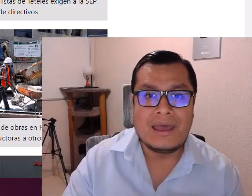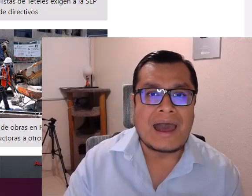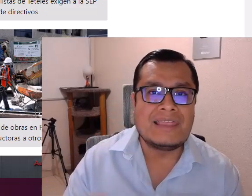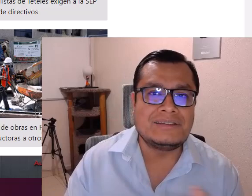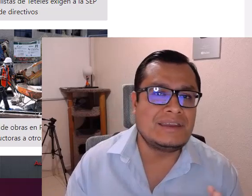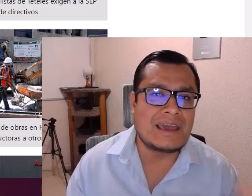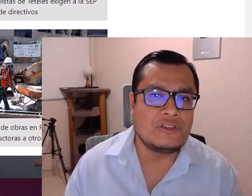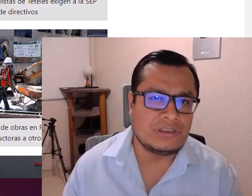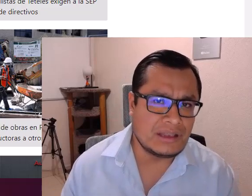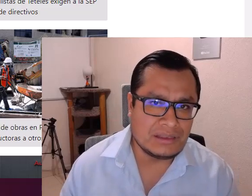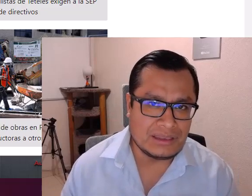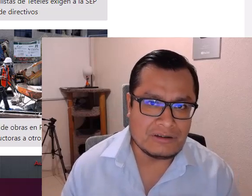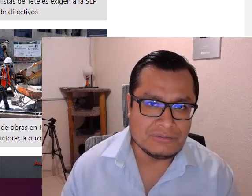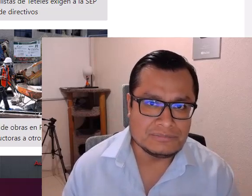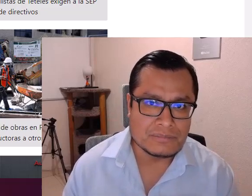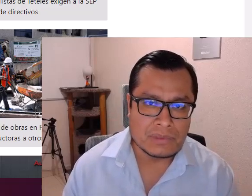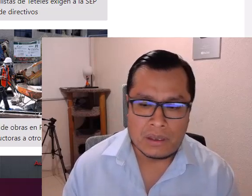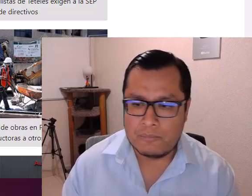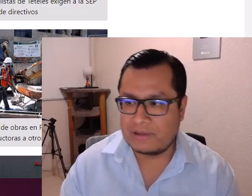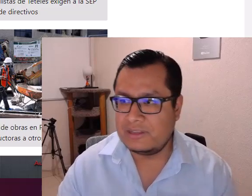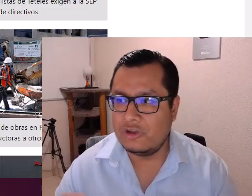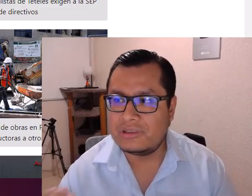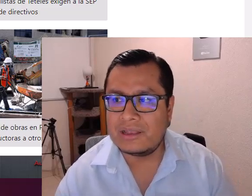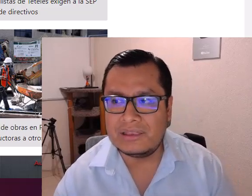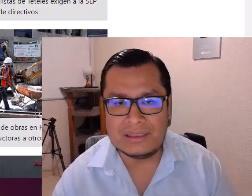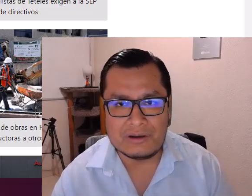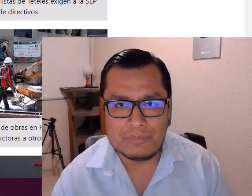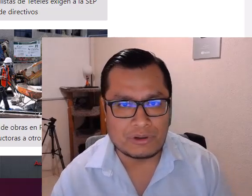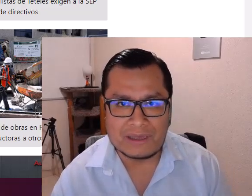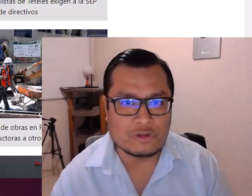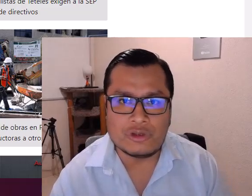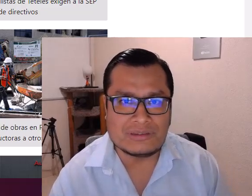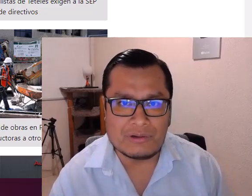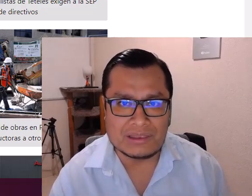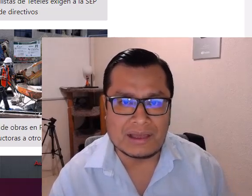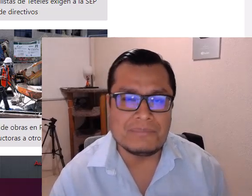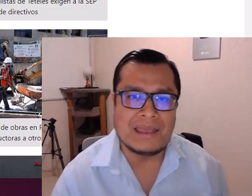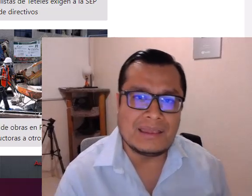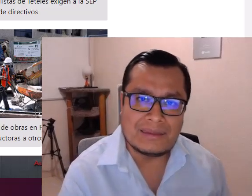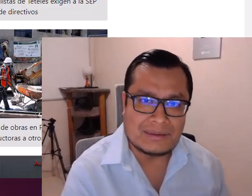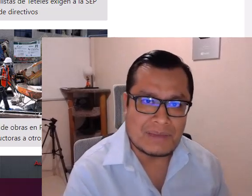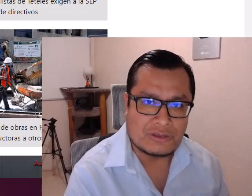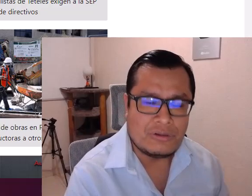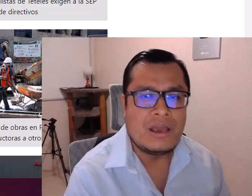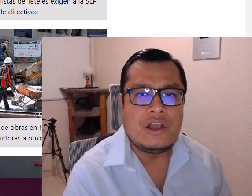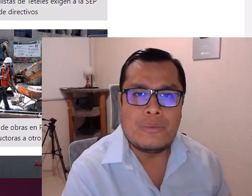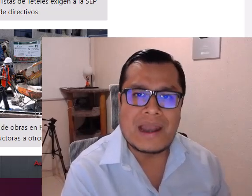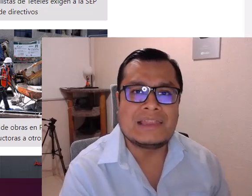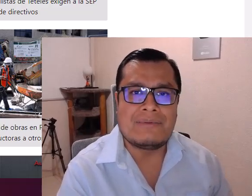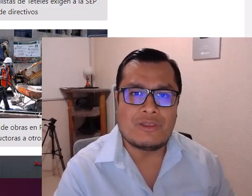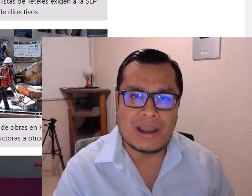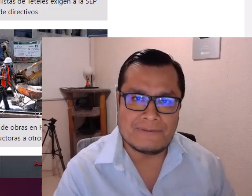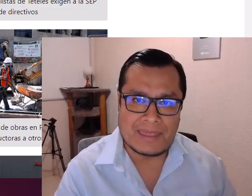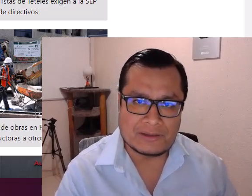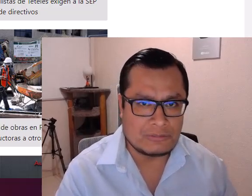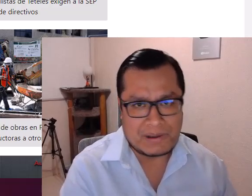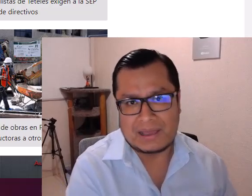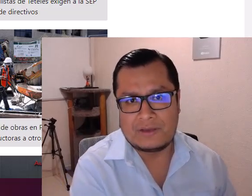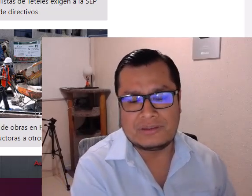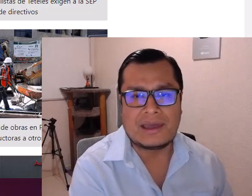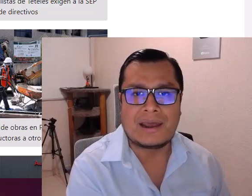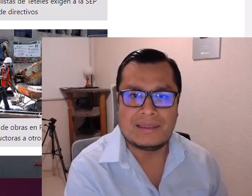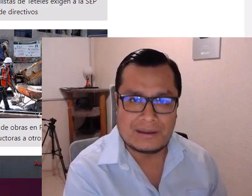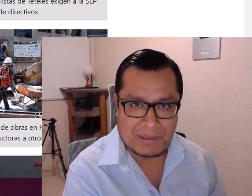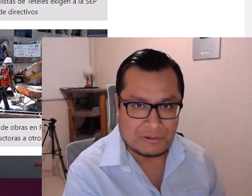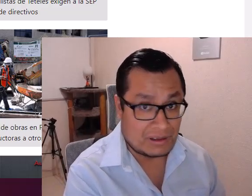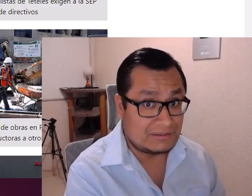presidente a decir que no tienen dinero pues si no tienen dinero porque esto no es de ahorita viene desde mayo le hubieran hablado a la federación para